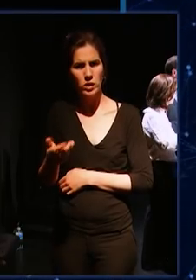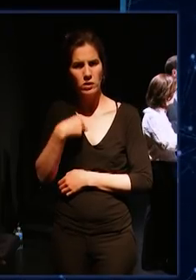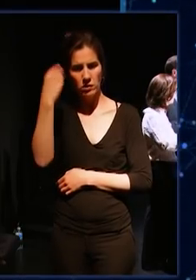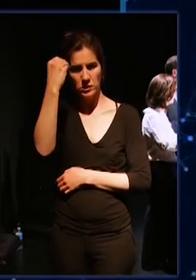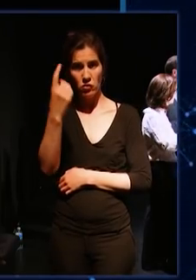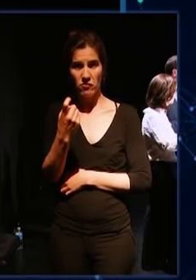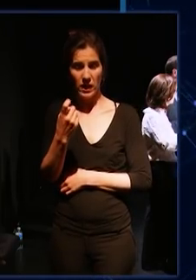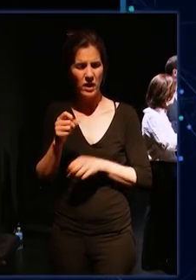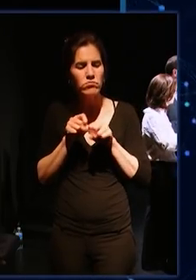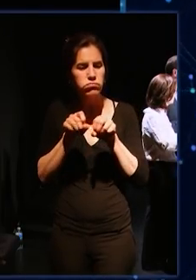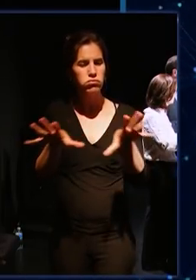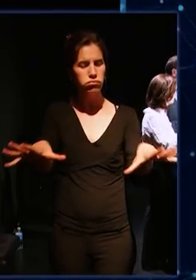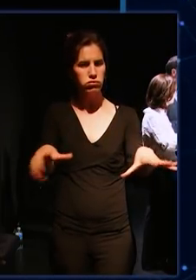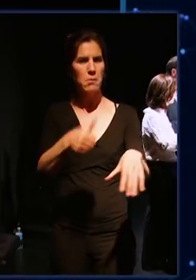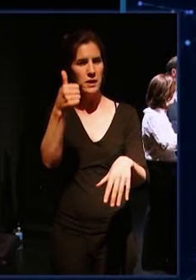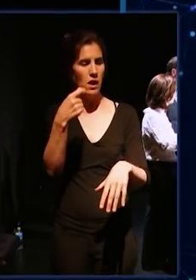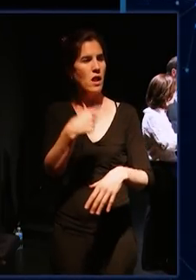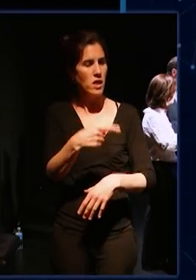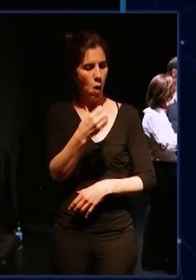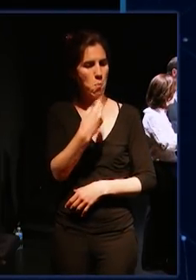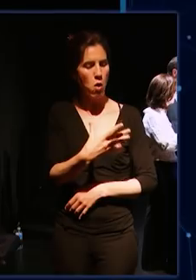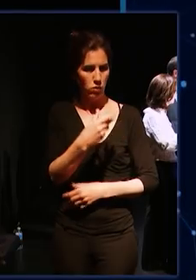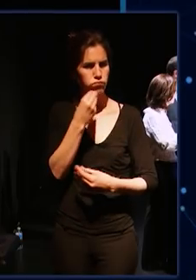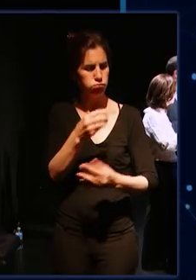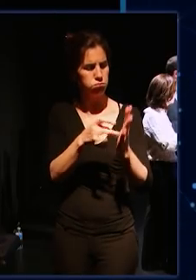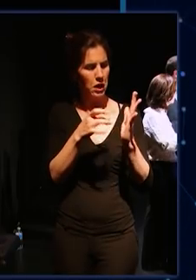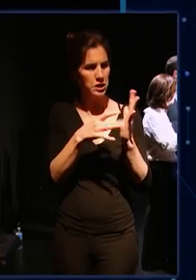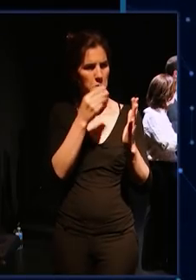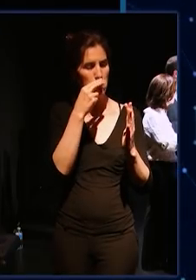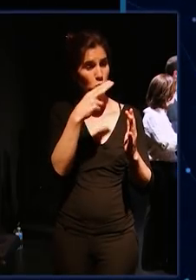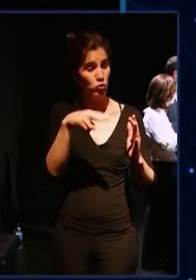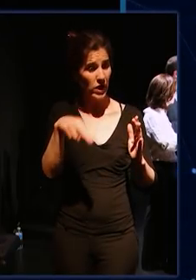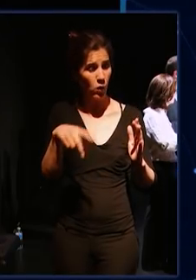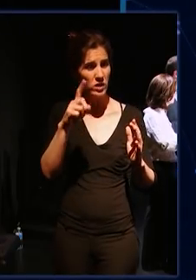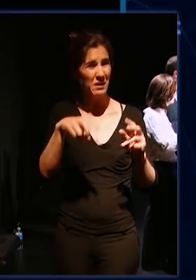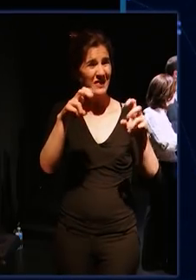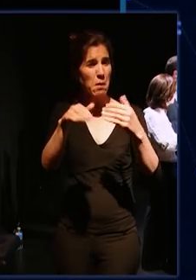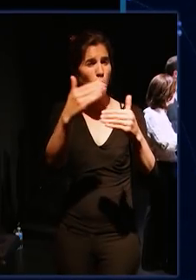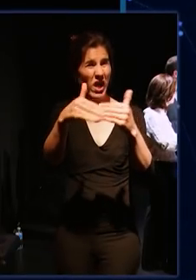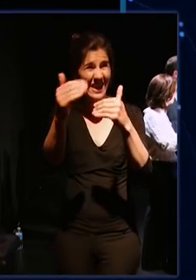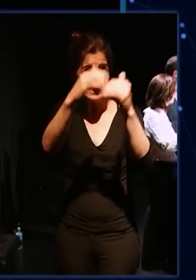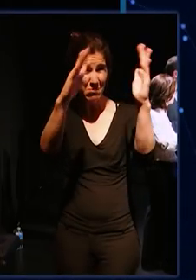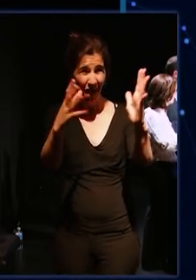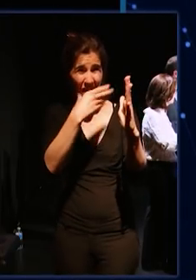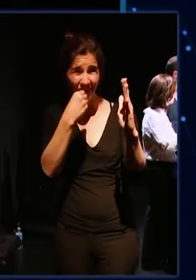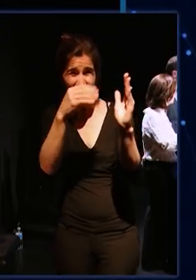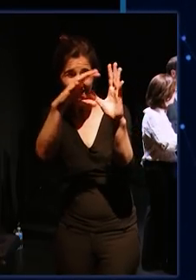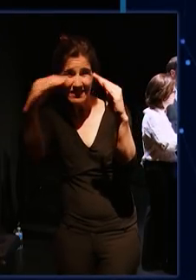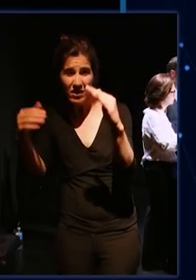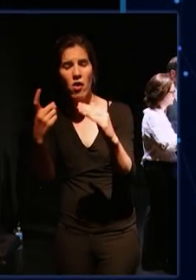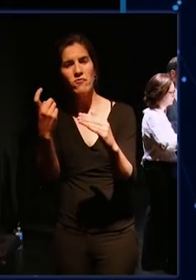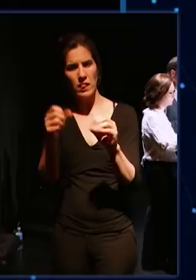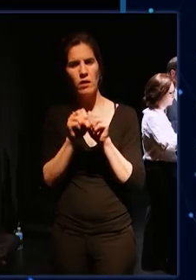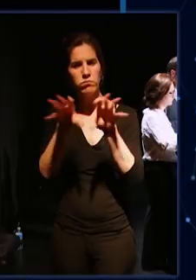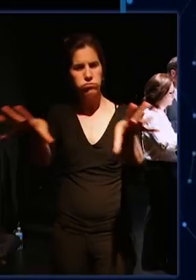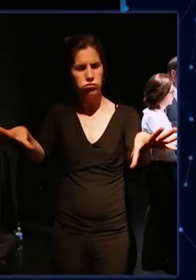más, que tenemos un buen museo, se debe de difundir más, y un modernismo que se debe de difundir más. Porque yo creo que la